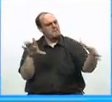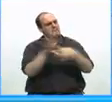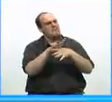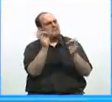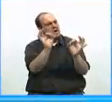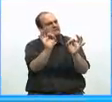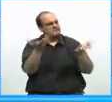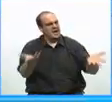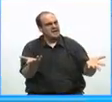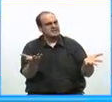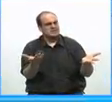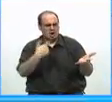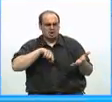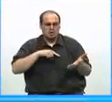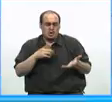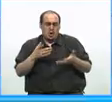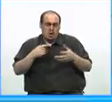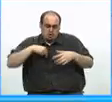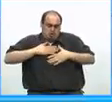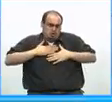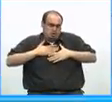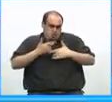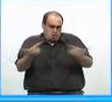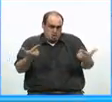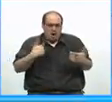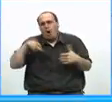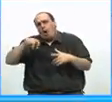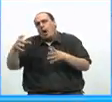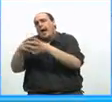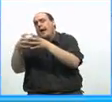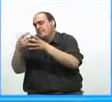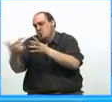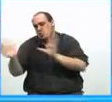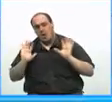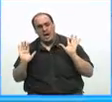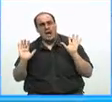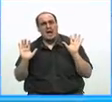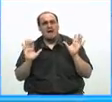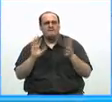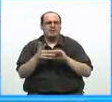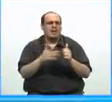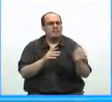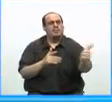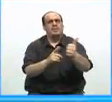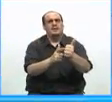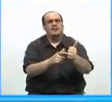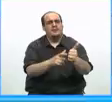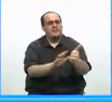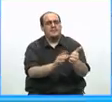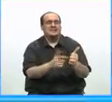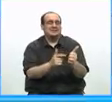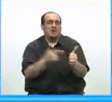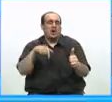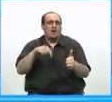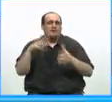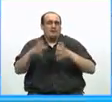quizás no no no lo tenemos y no lo tienen otros otros equipos porque ya casi el enganche no no no existe